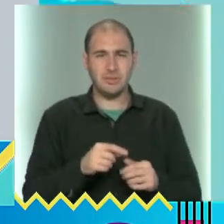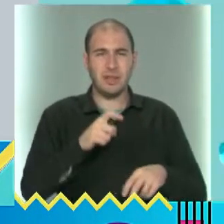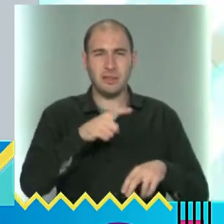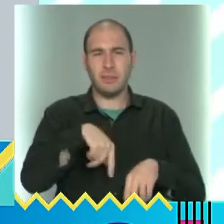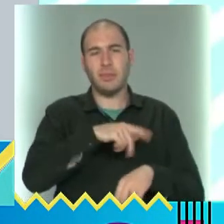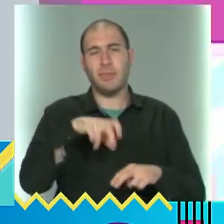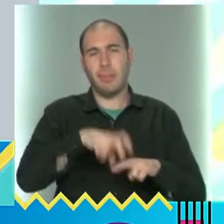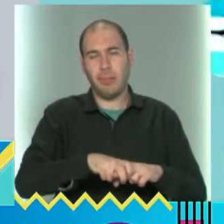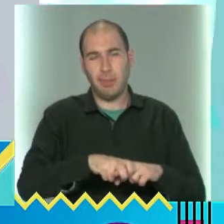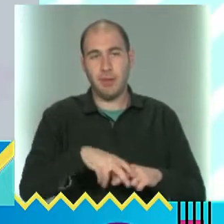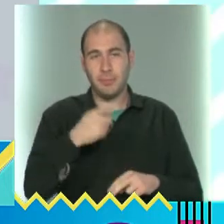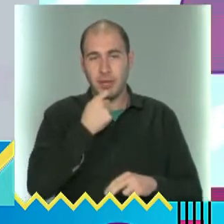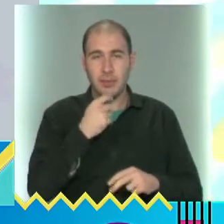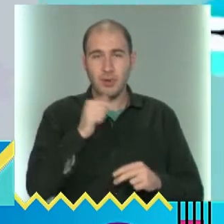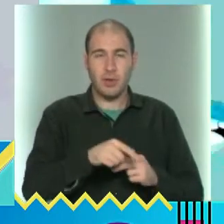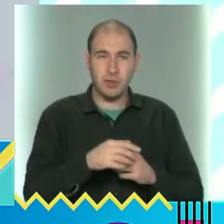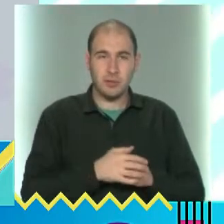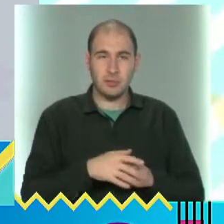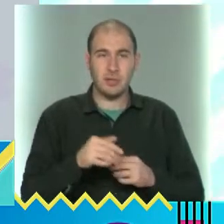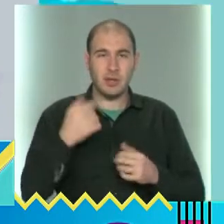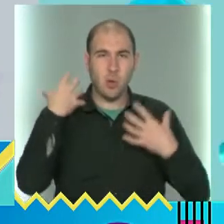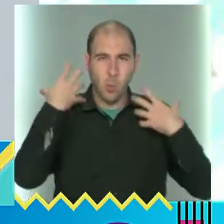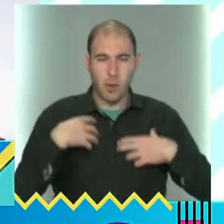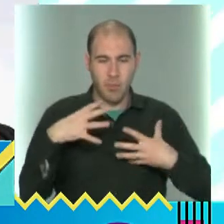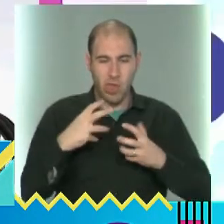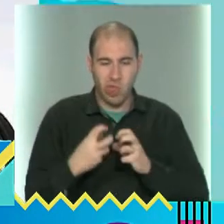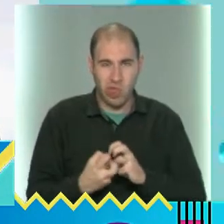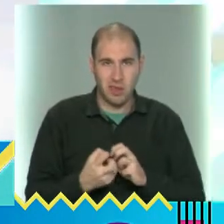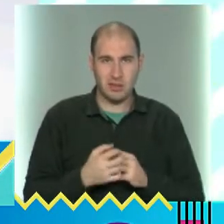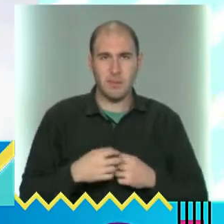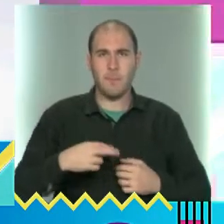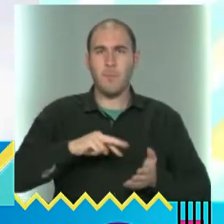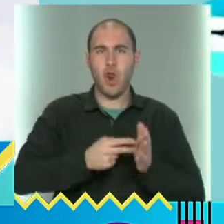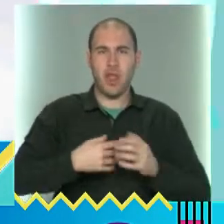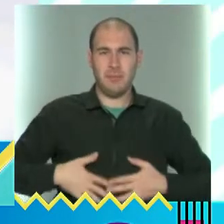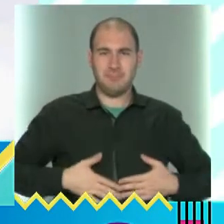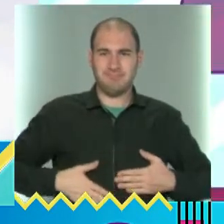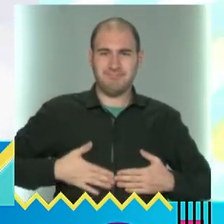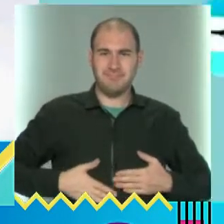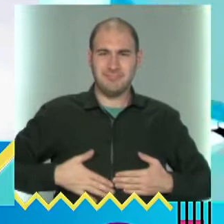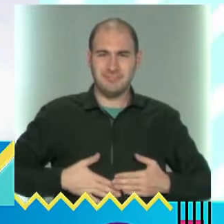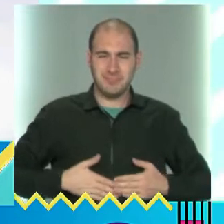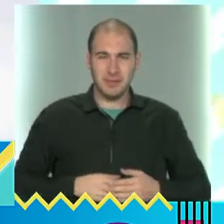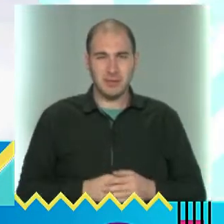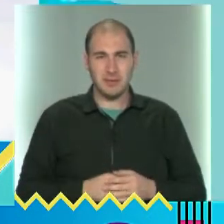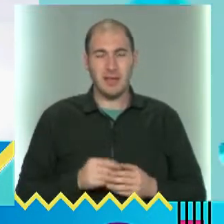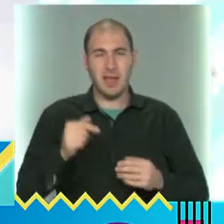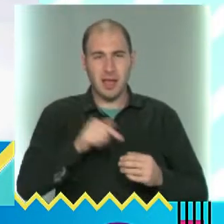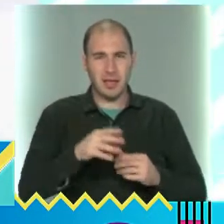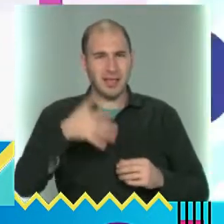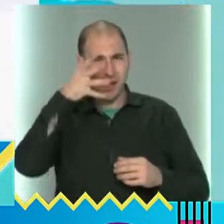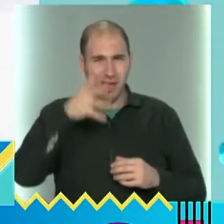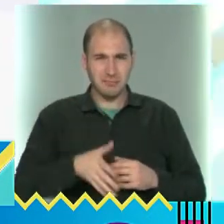tiempo sentada, comienza a tener deformaciones en su estructura ósea, problemas gastrointestinales, que son bastante